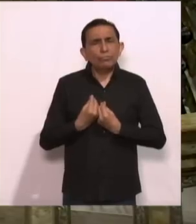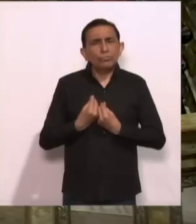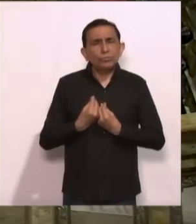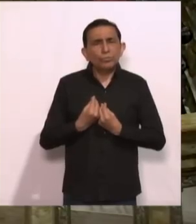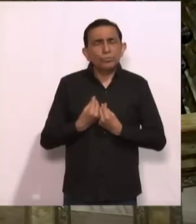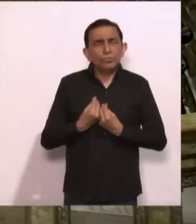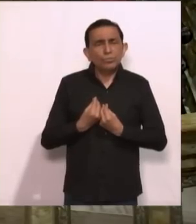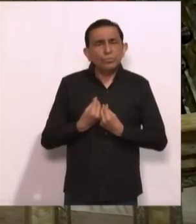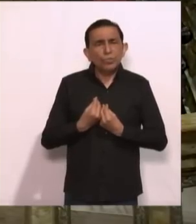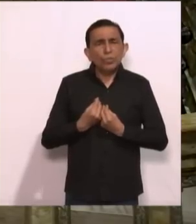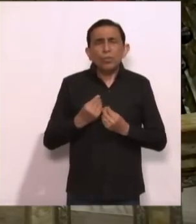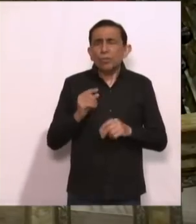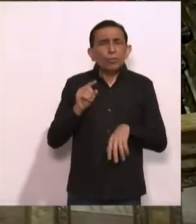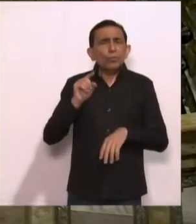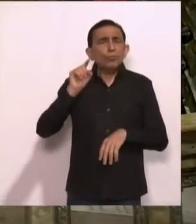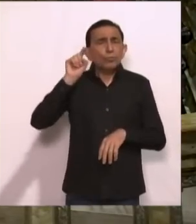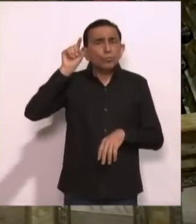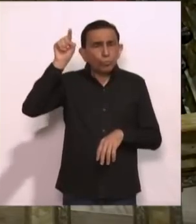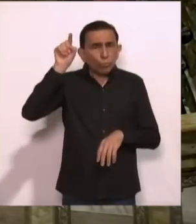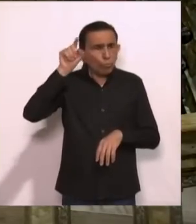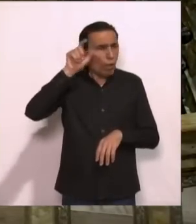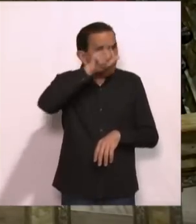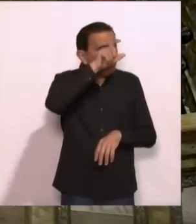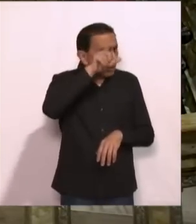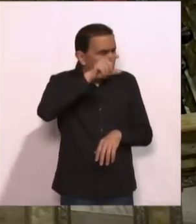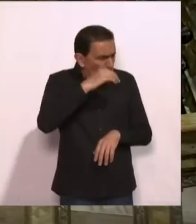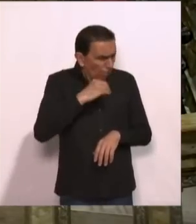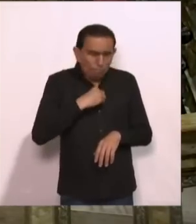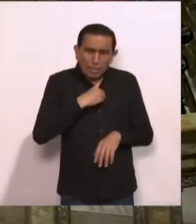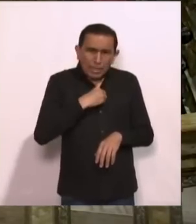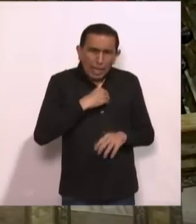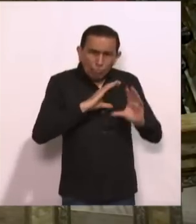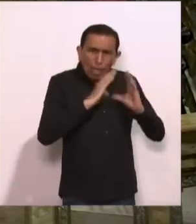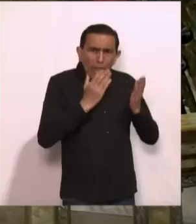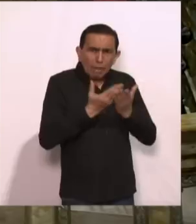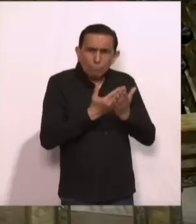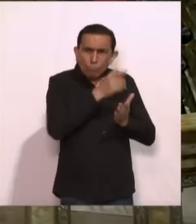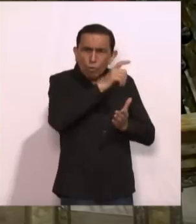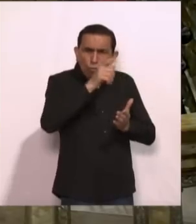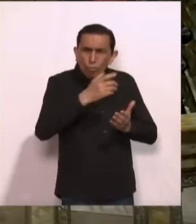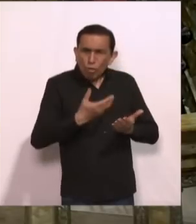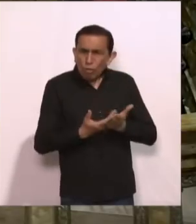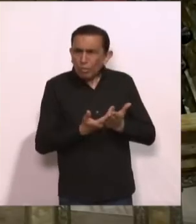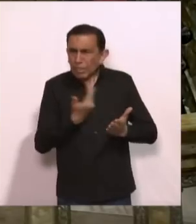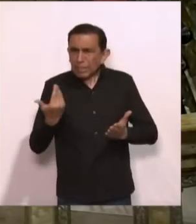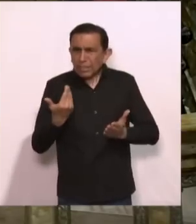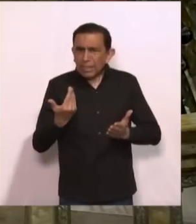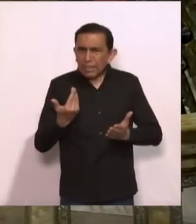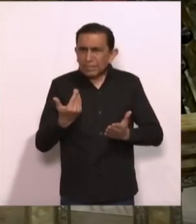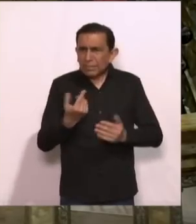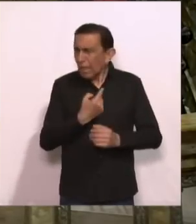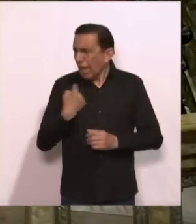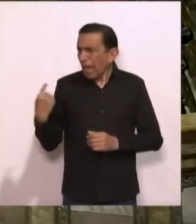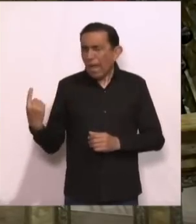nosotros. Tú que quitas el pecado del mundo, a